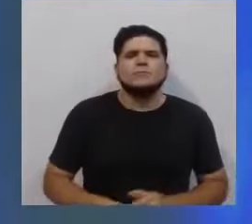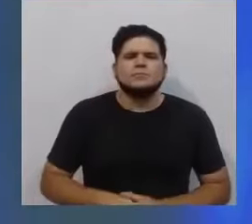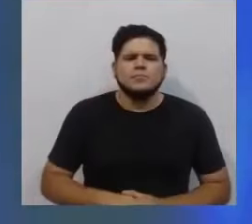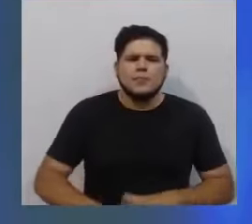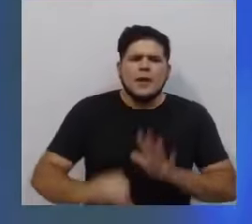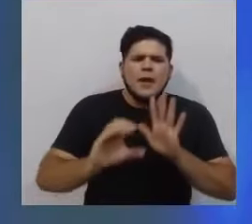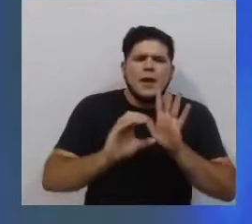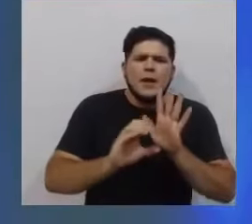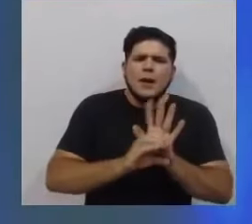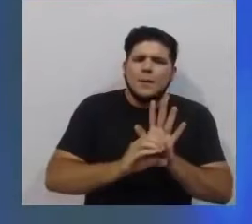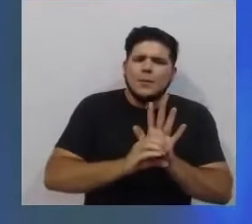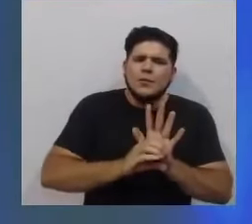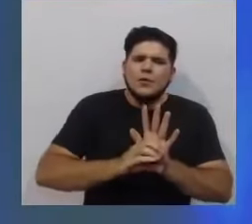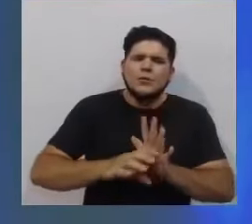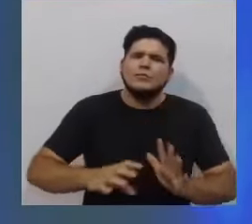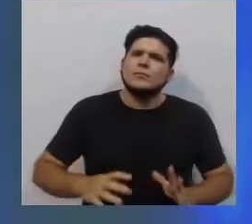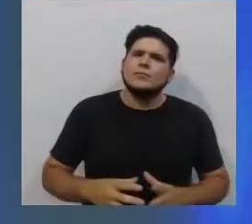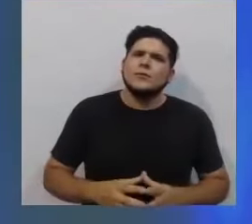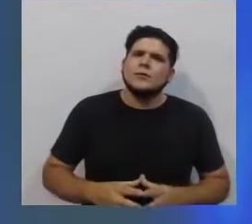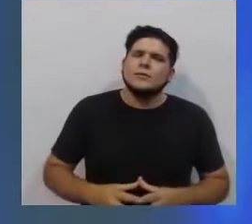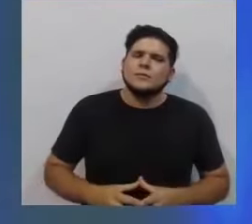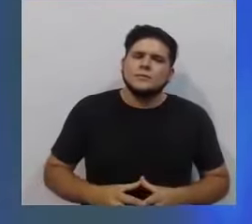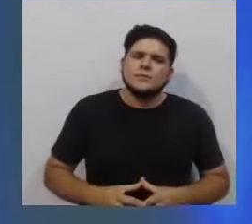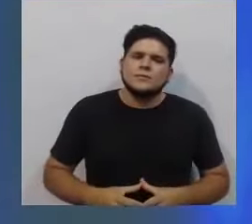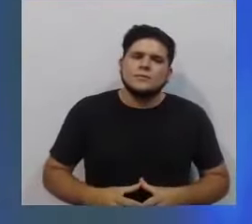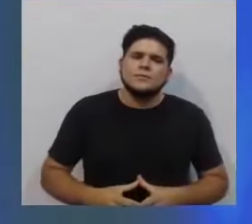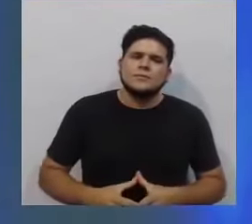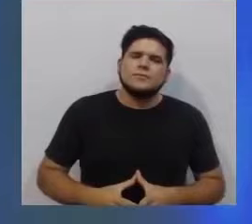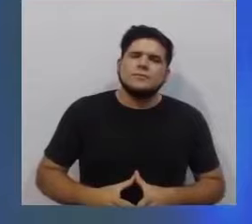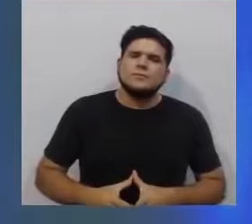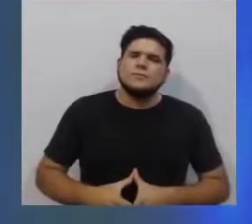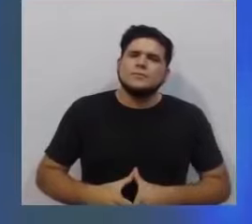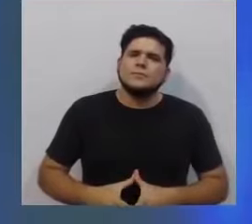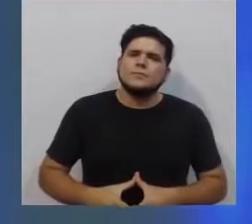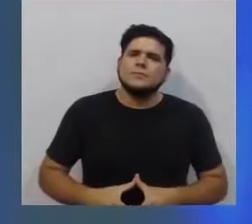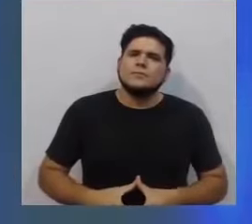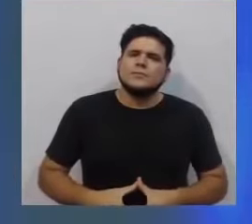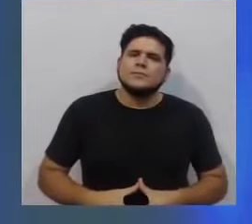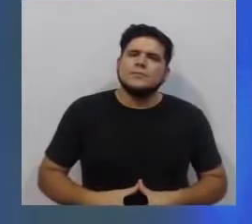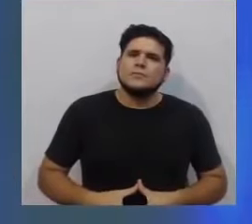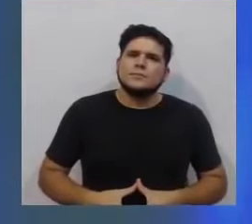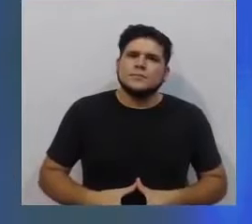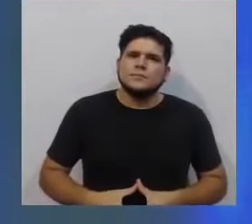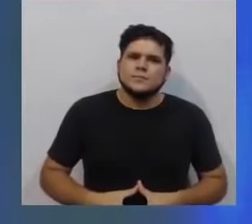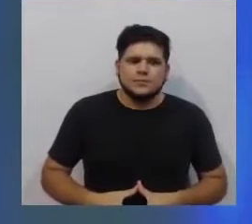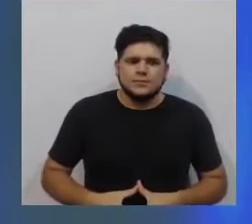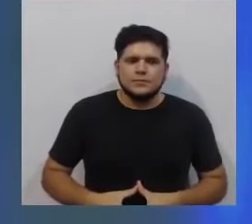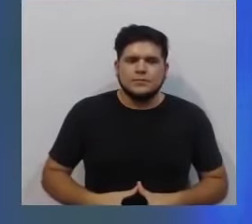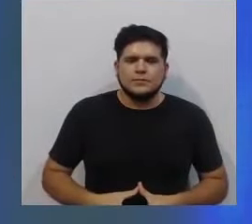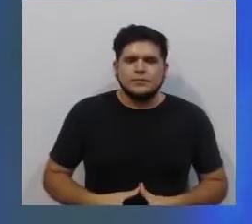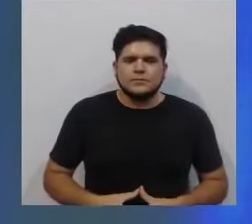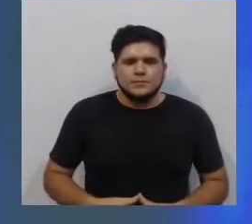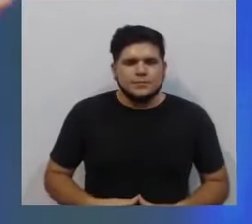preguntas seguramente porque él veía las amenazas sobre lo difícil para los discípulos